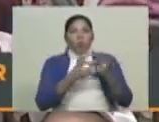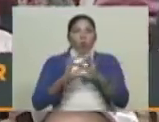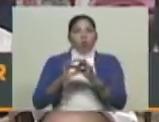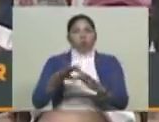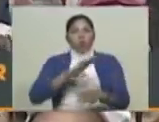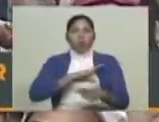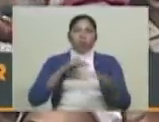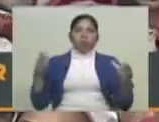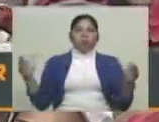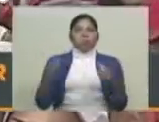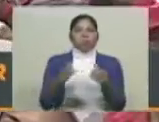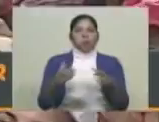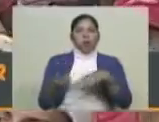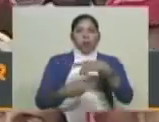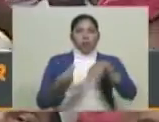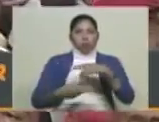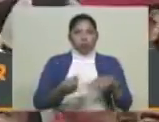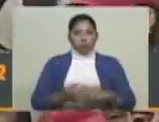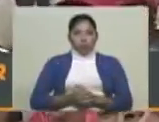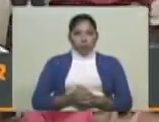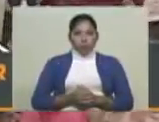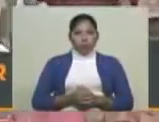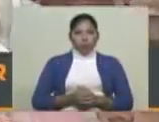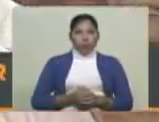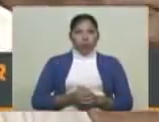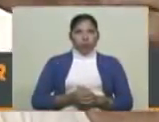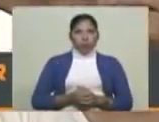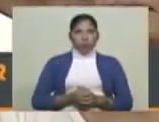Unidad de la Fuerza Revolucionaria.